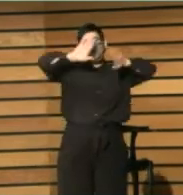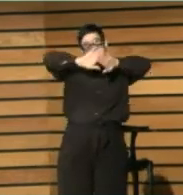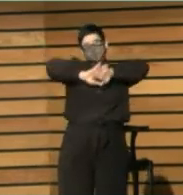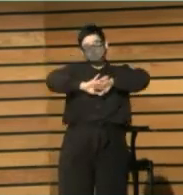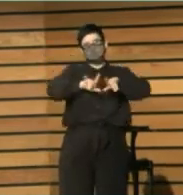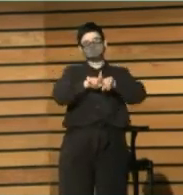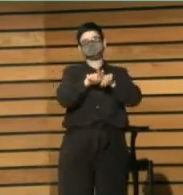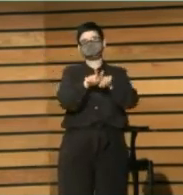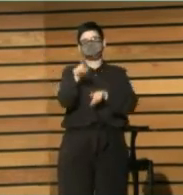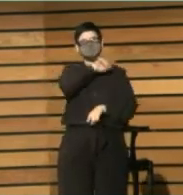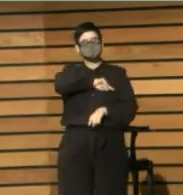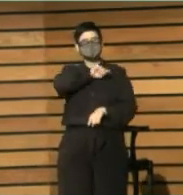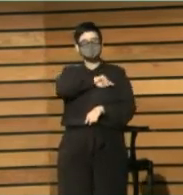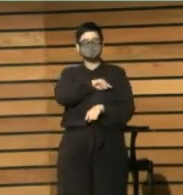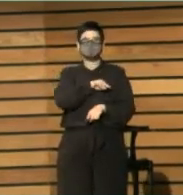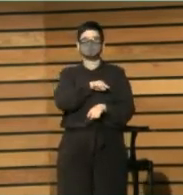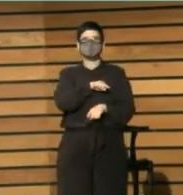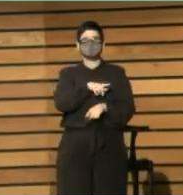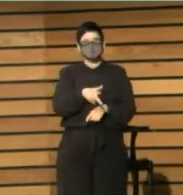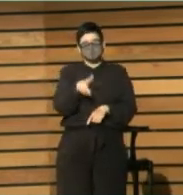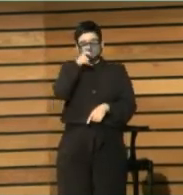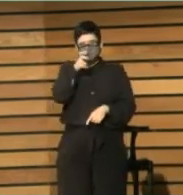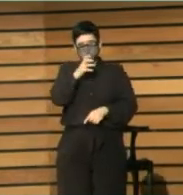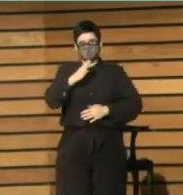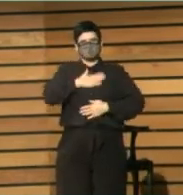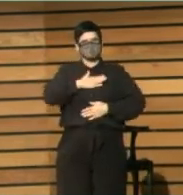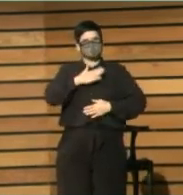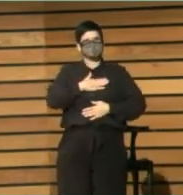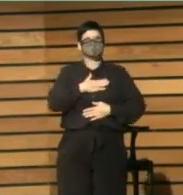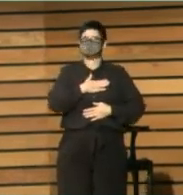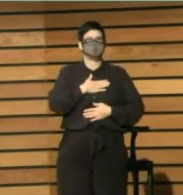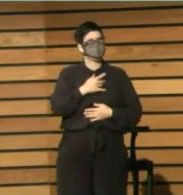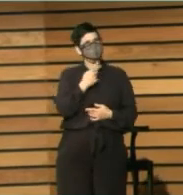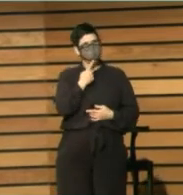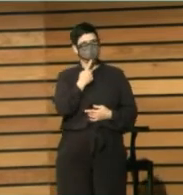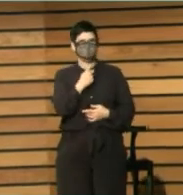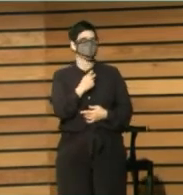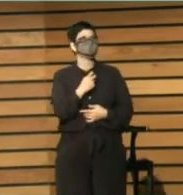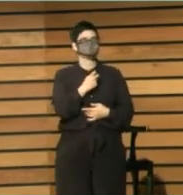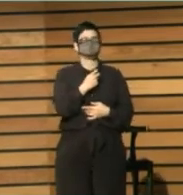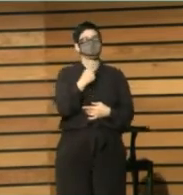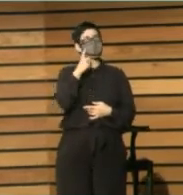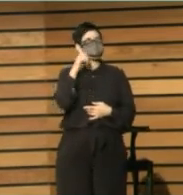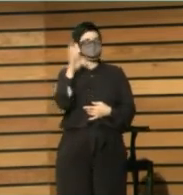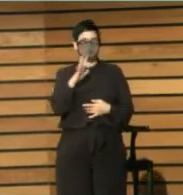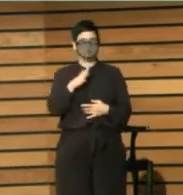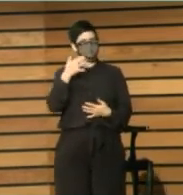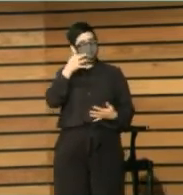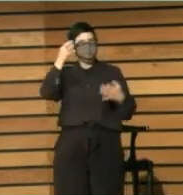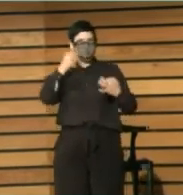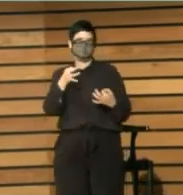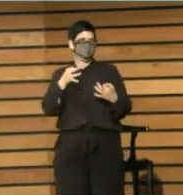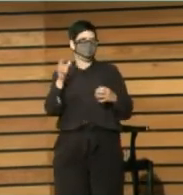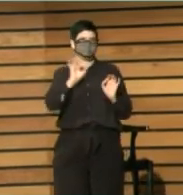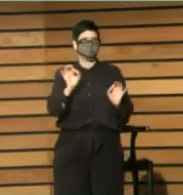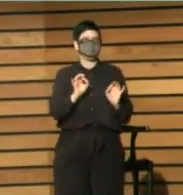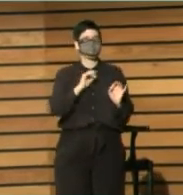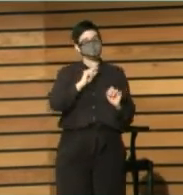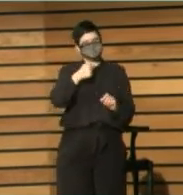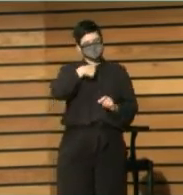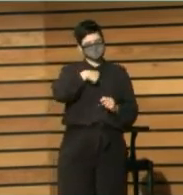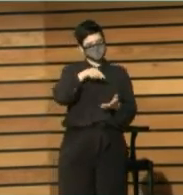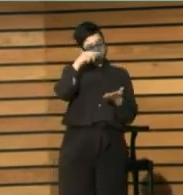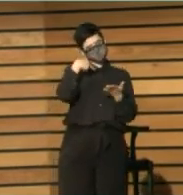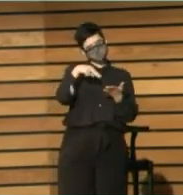sentían que aquellos ataques de asma iban a acabar con todo lo que nos parecía real, pero se desvanecía con la tos